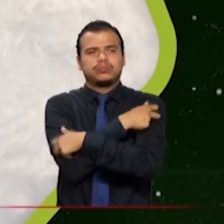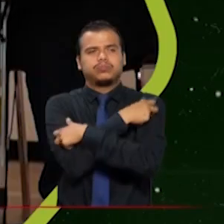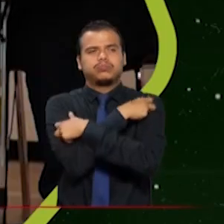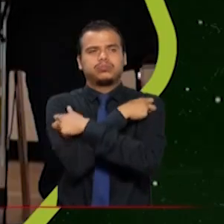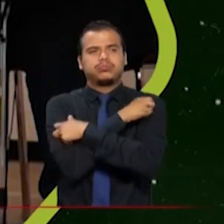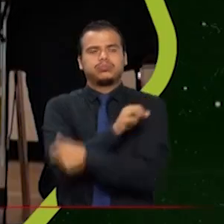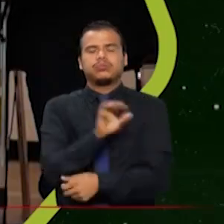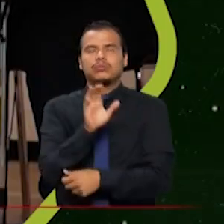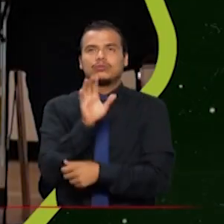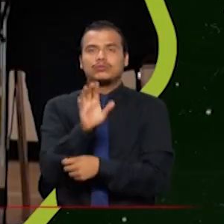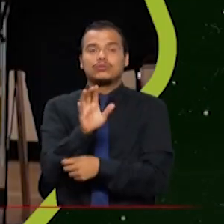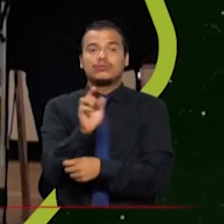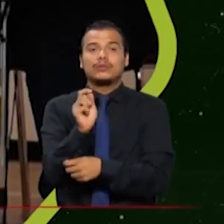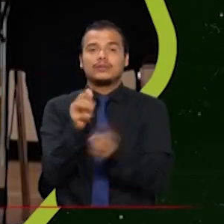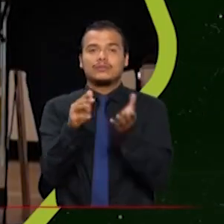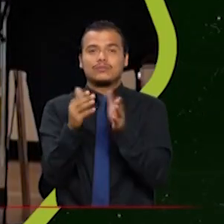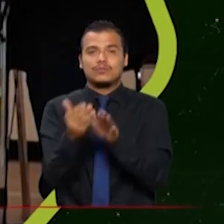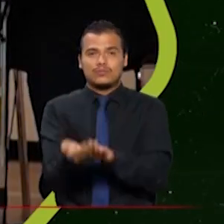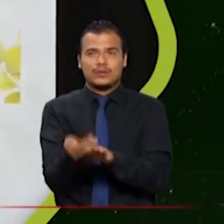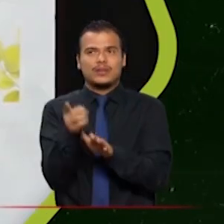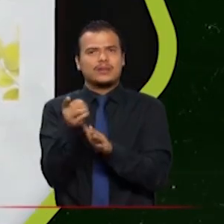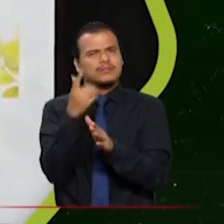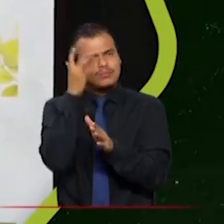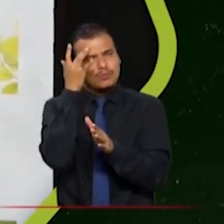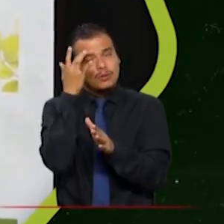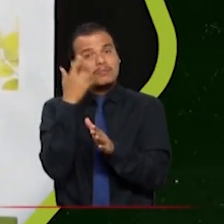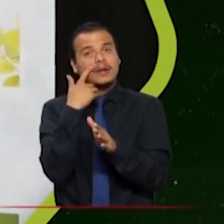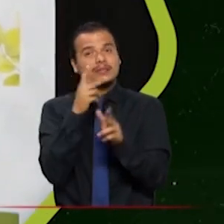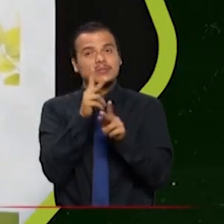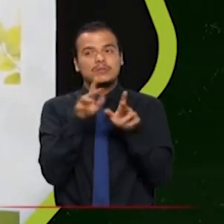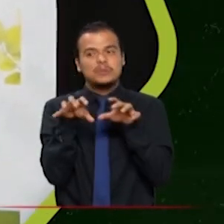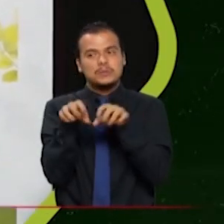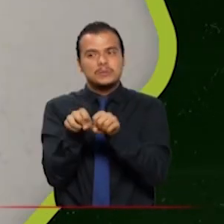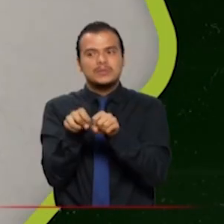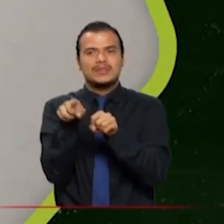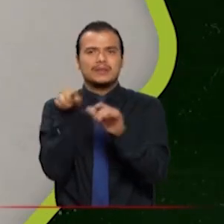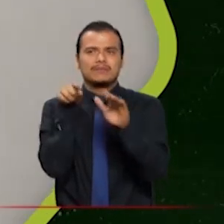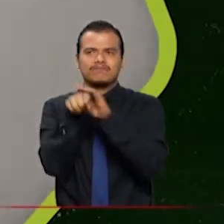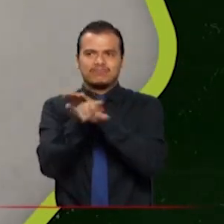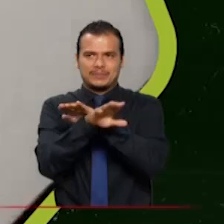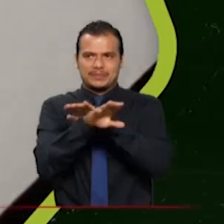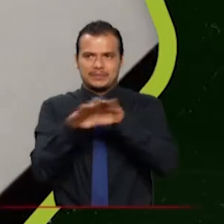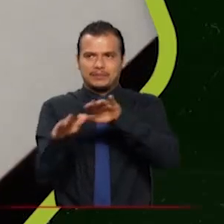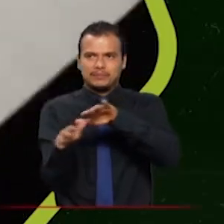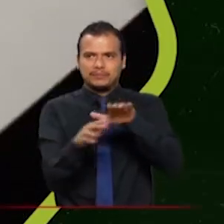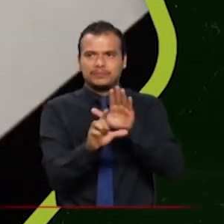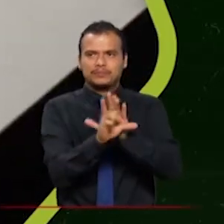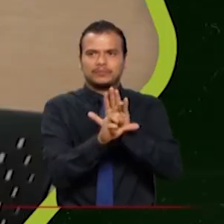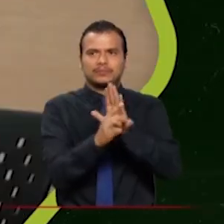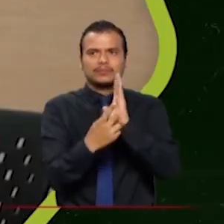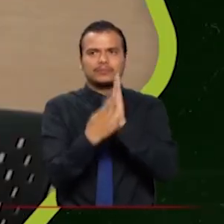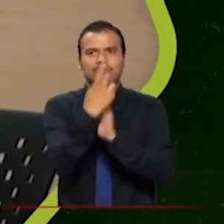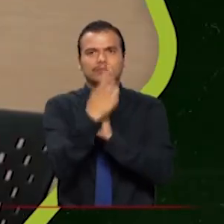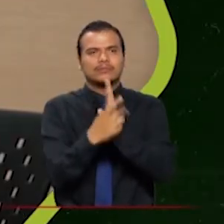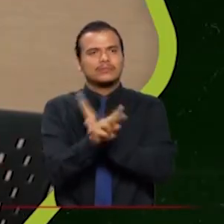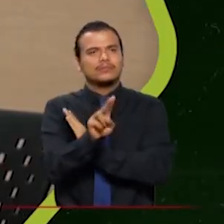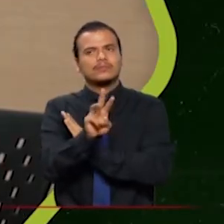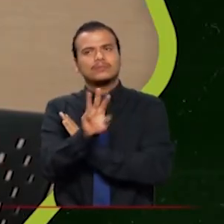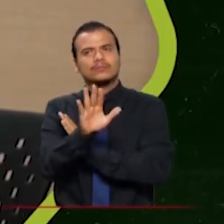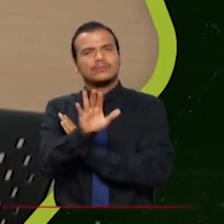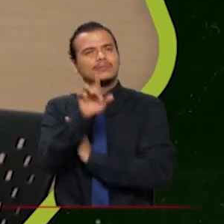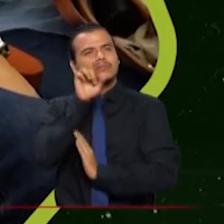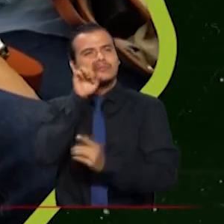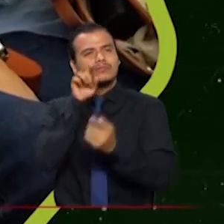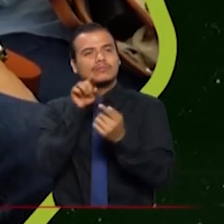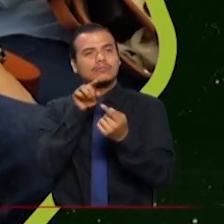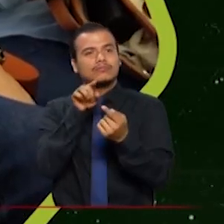mascota. Desastrosos. Aquí les contamos qué efectos tendría para el medio ambiente la aprobación del proyecto de ley 235 que obligaría a la CBC a entregar